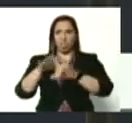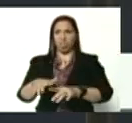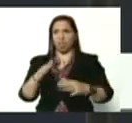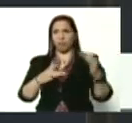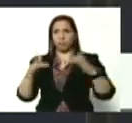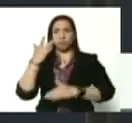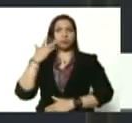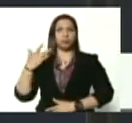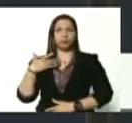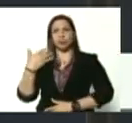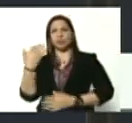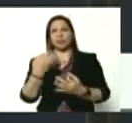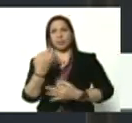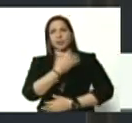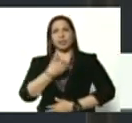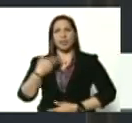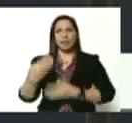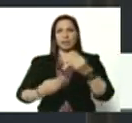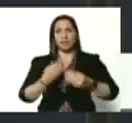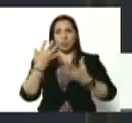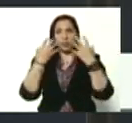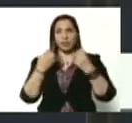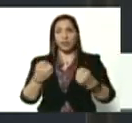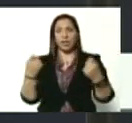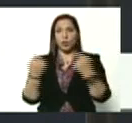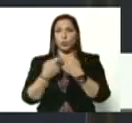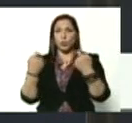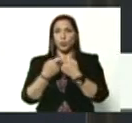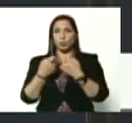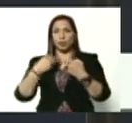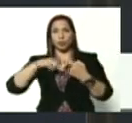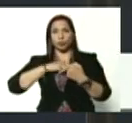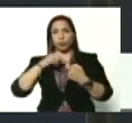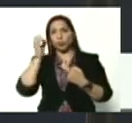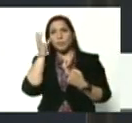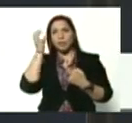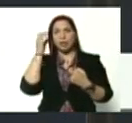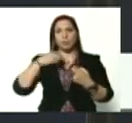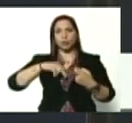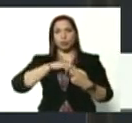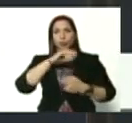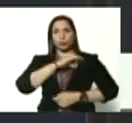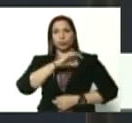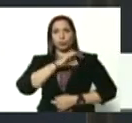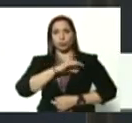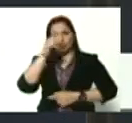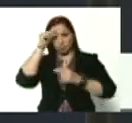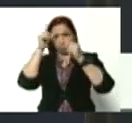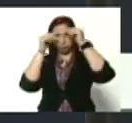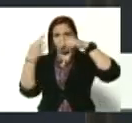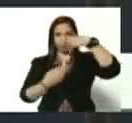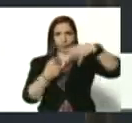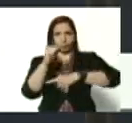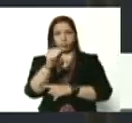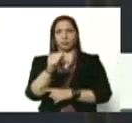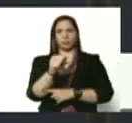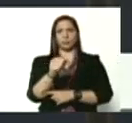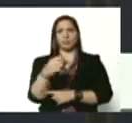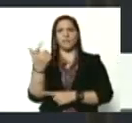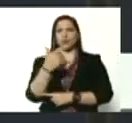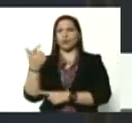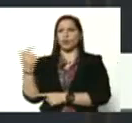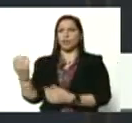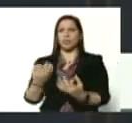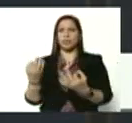quieren hacernos entender que la lucha de clases la inventamos nosotros los socialistas y los revolucionarios buscan siempre